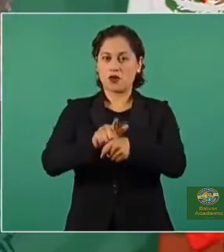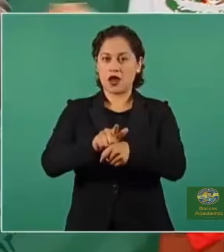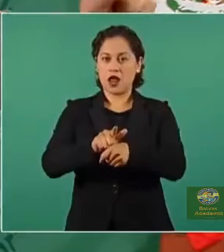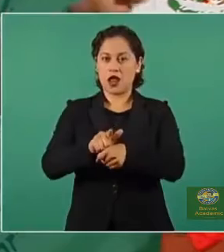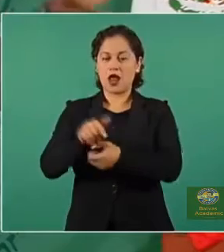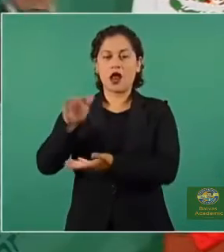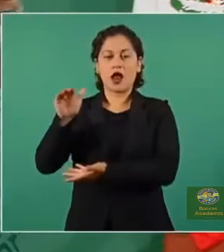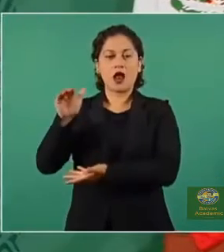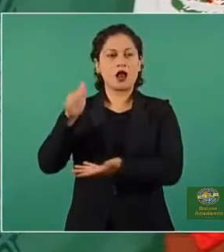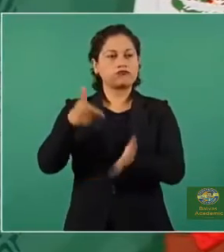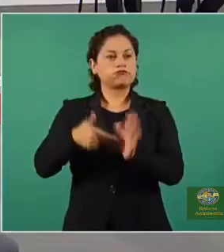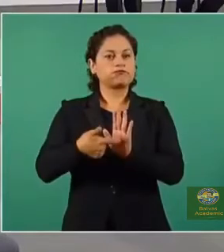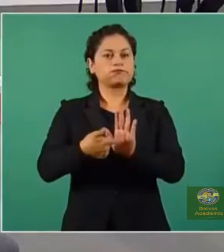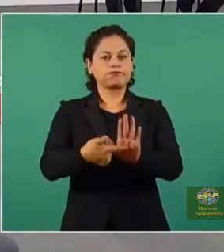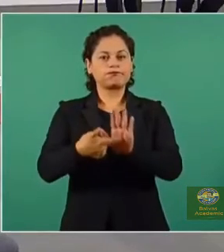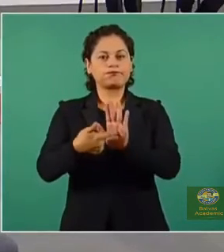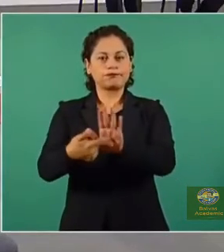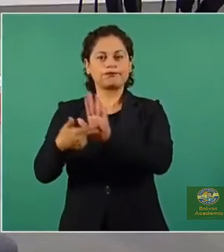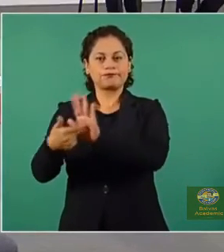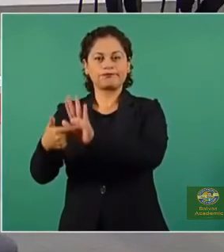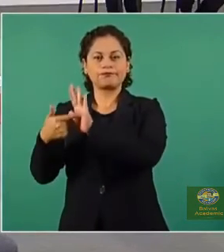a ciertos comunicadores.